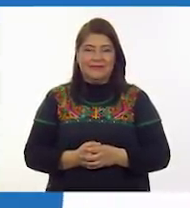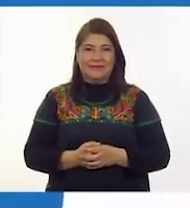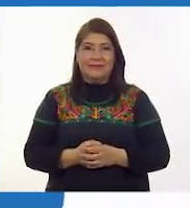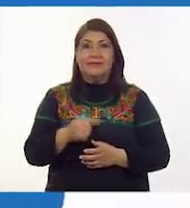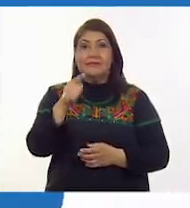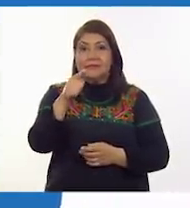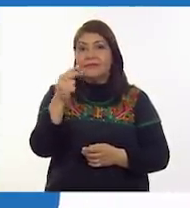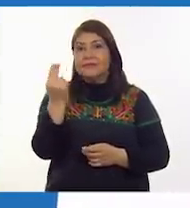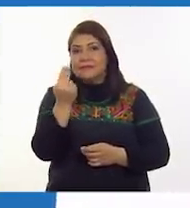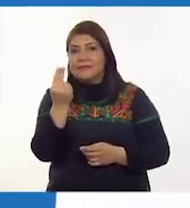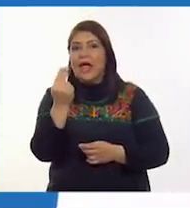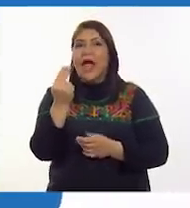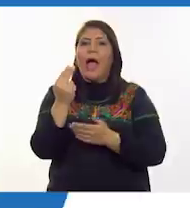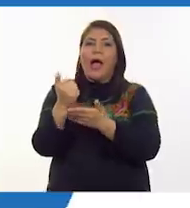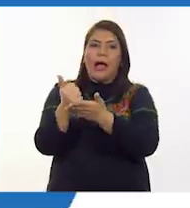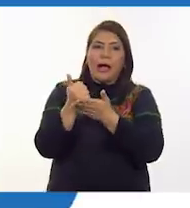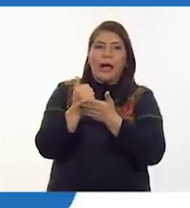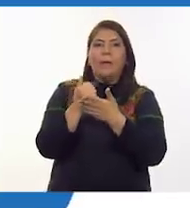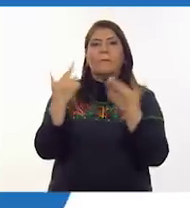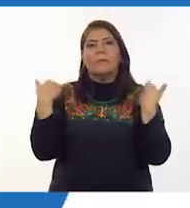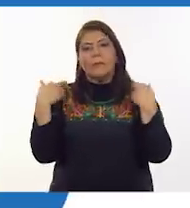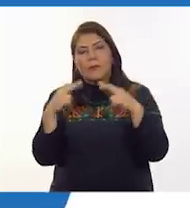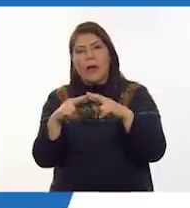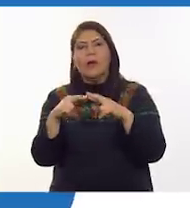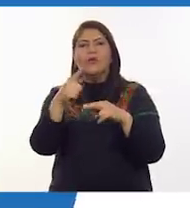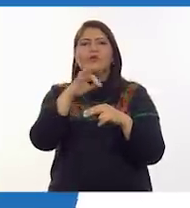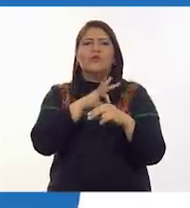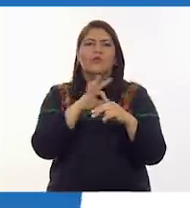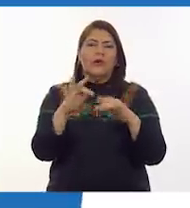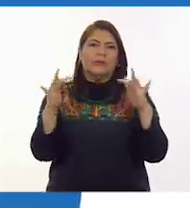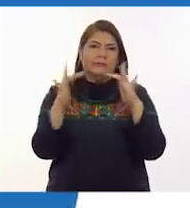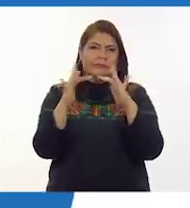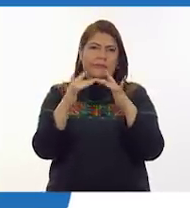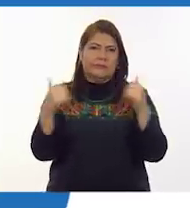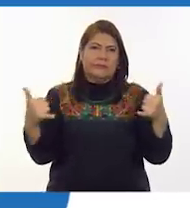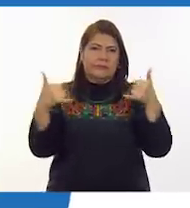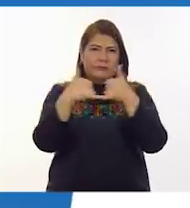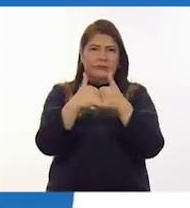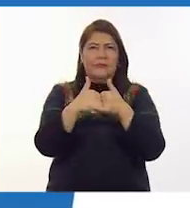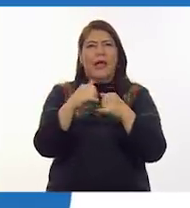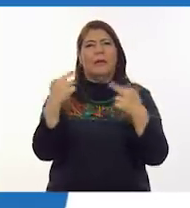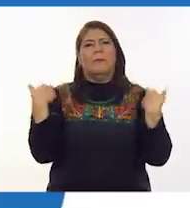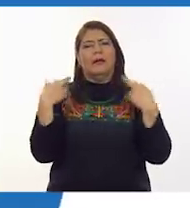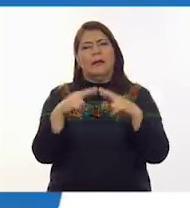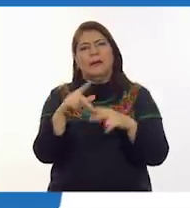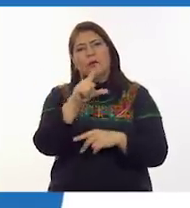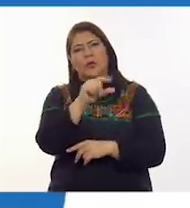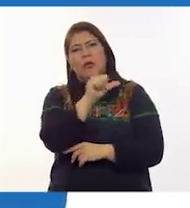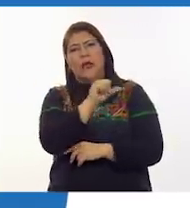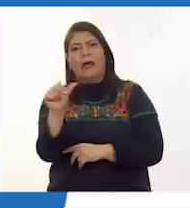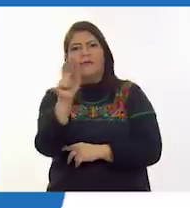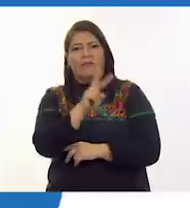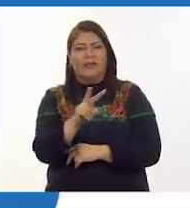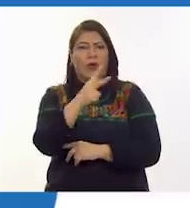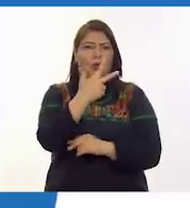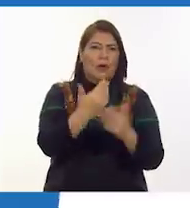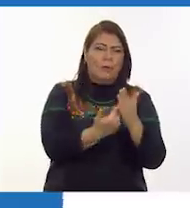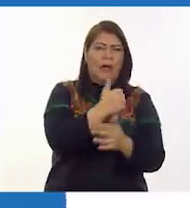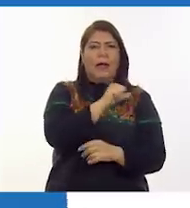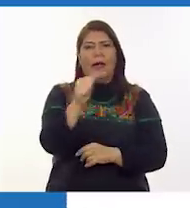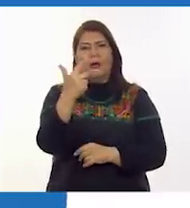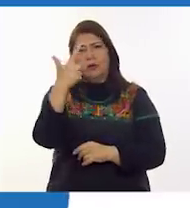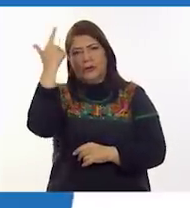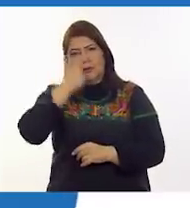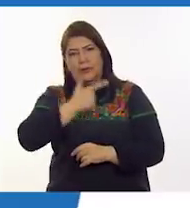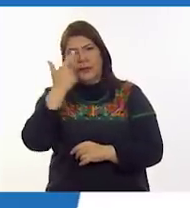Para solicitar apoyo pedagógico, comunícate con maestras y maestros de lunes a viernes de 8 a 20 horas al